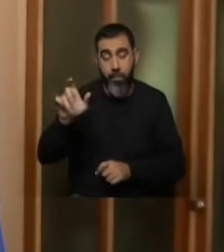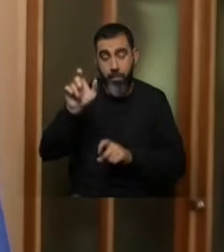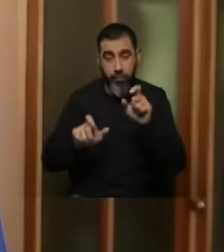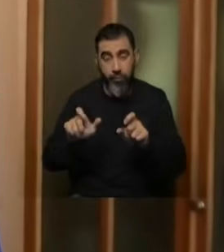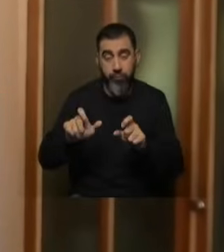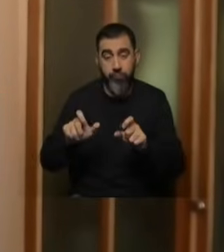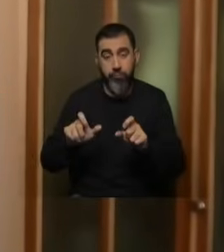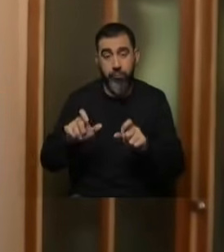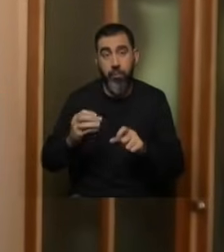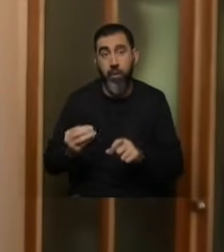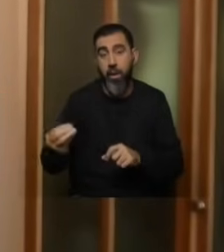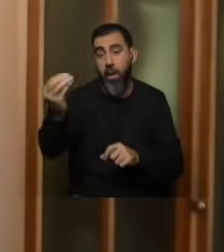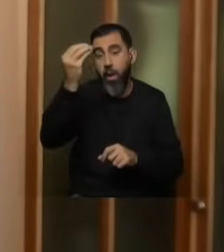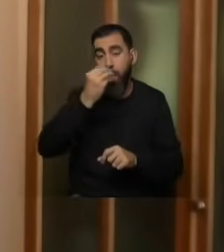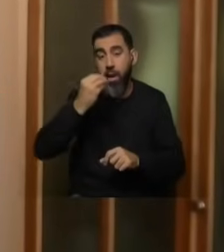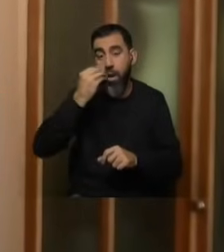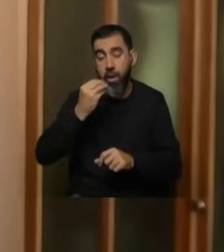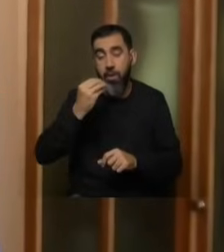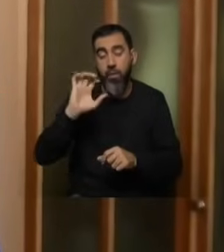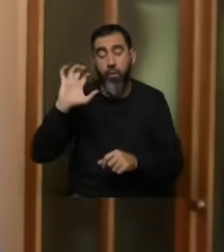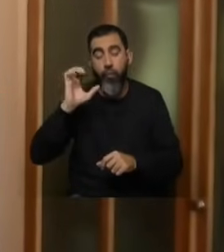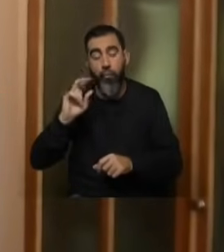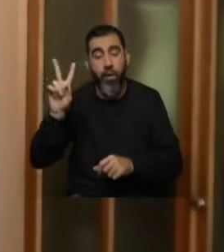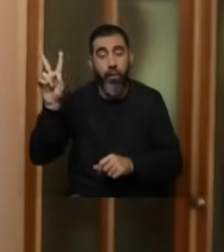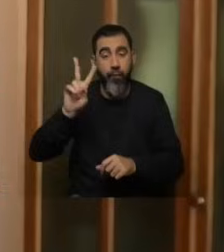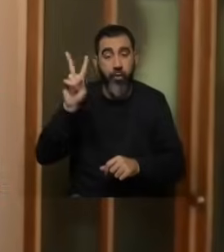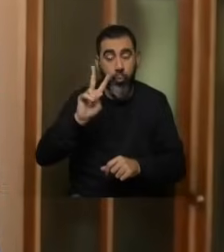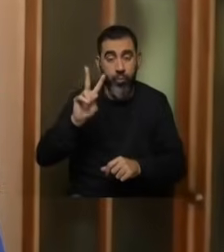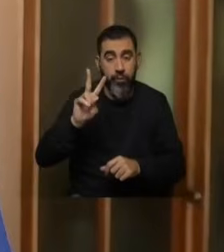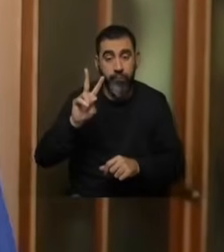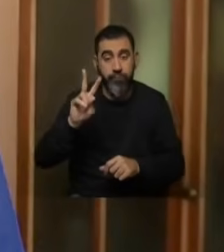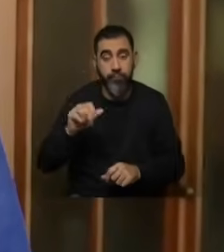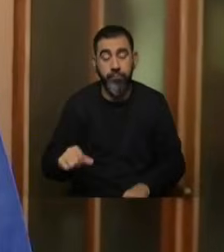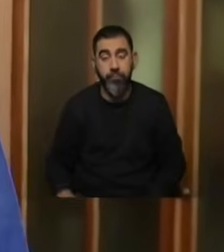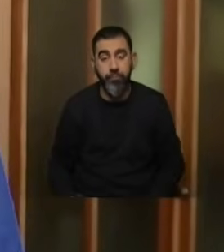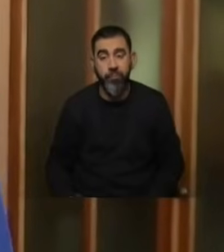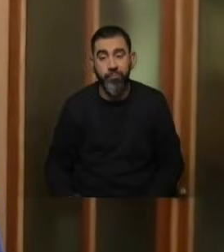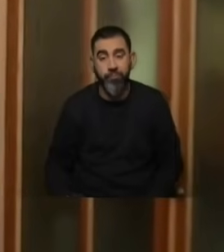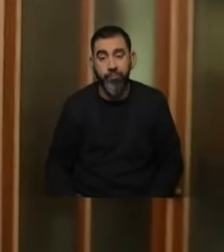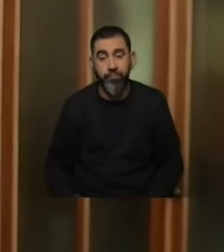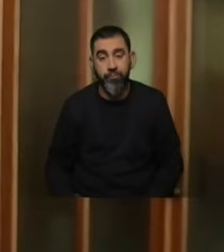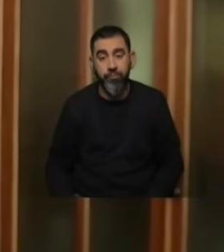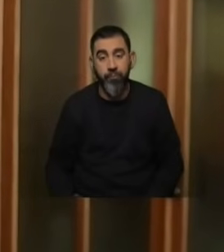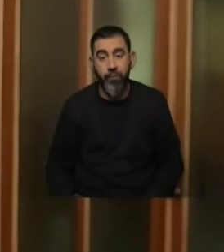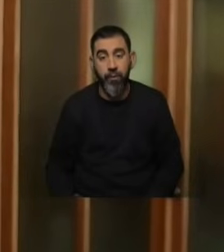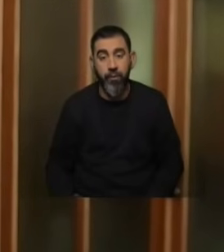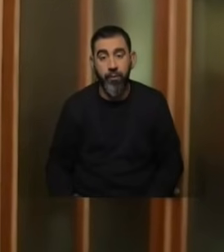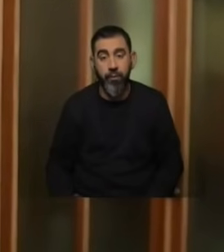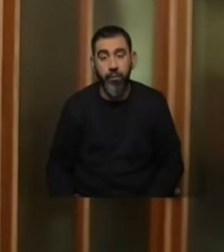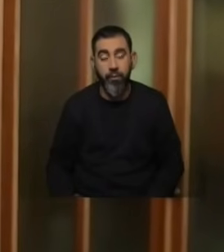recogen alimentos frutas y hortalizas verdad eh este del mercado